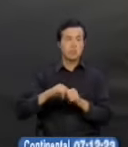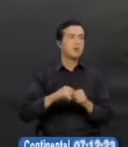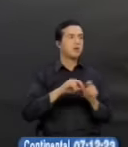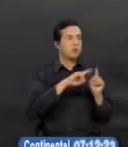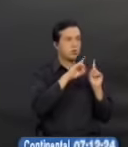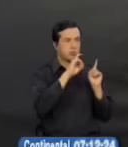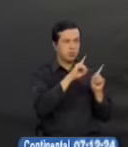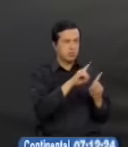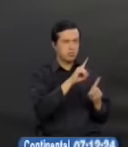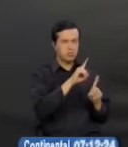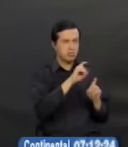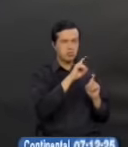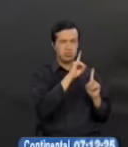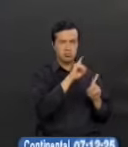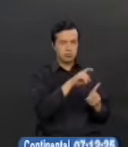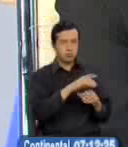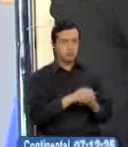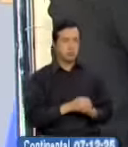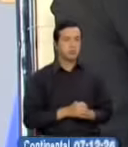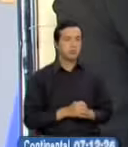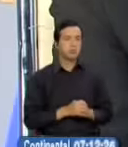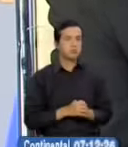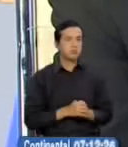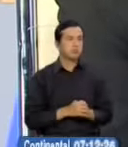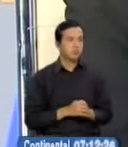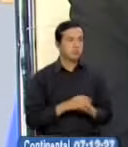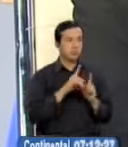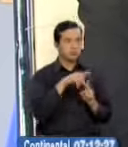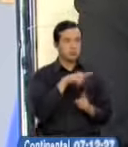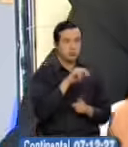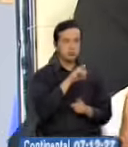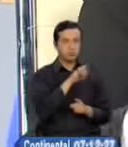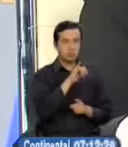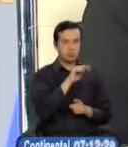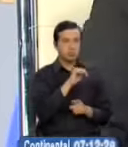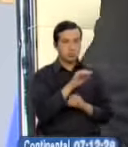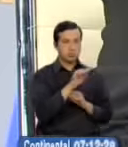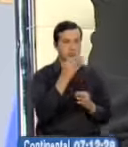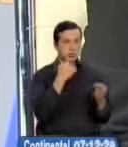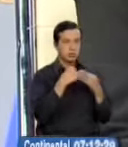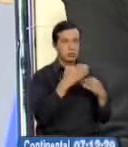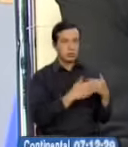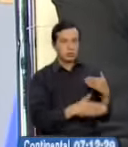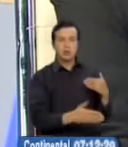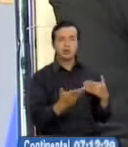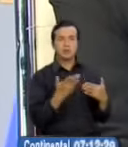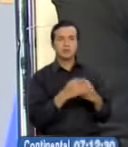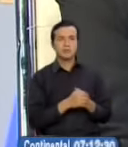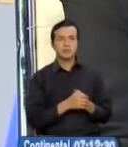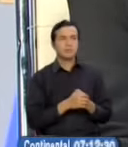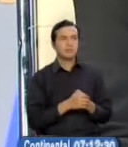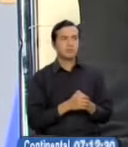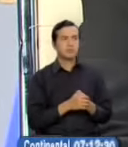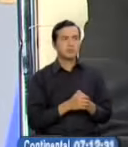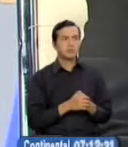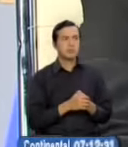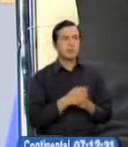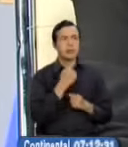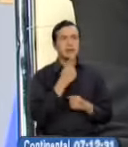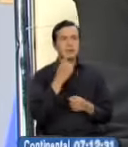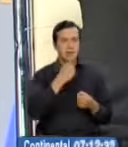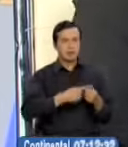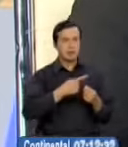permite solamente una pregunta a Paulina para entrar en ritmo. Esa parte, sobre todo la de